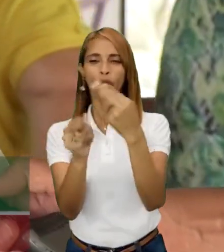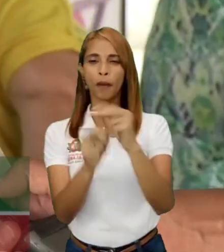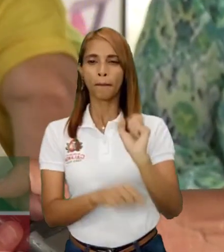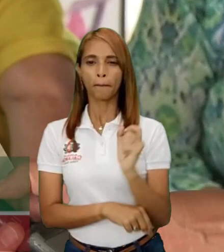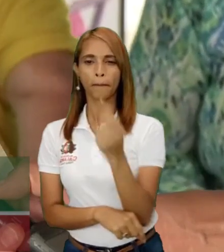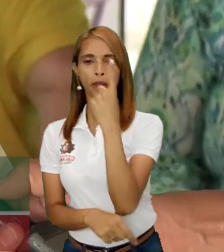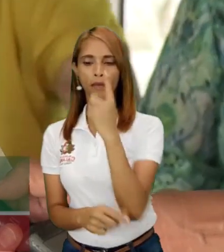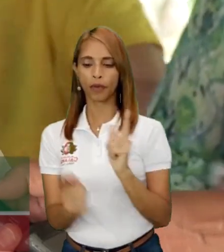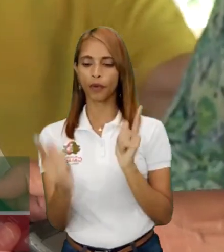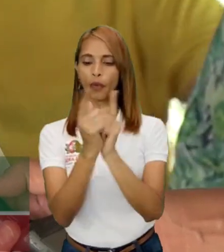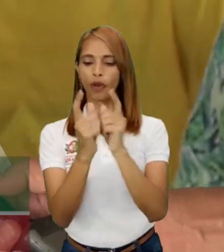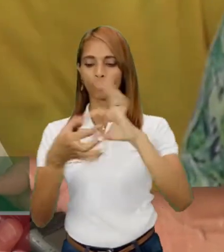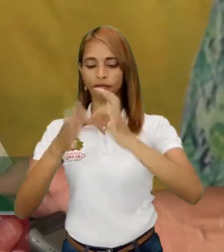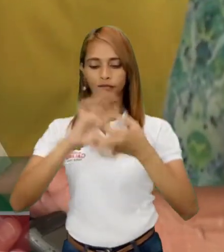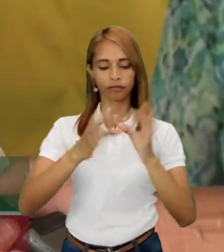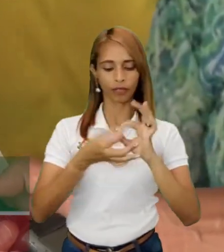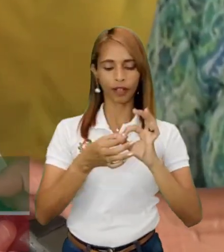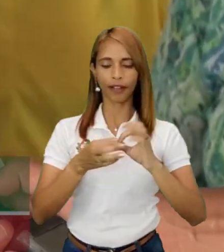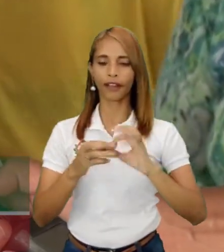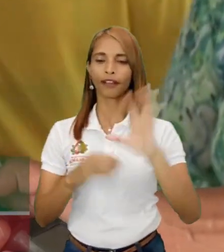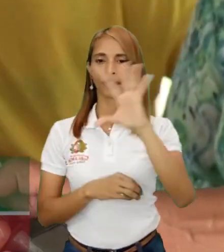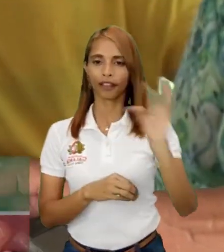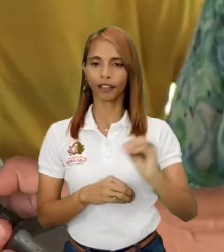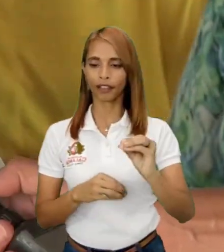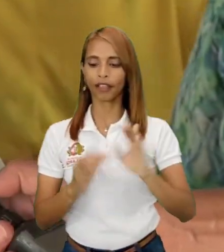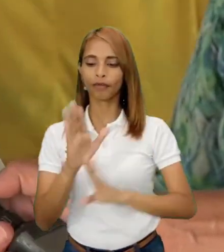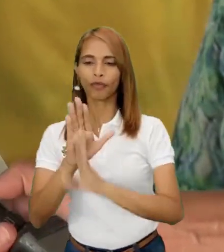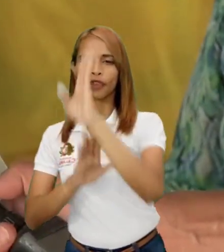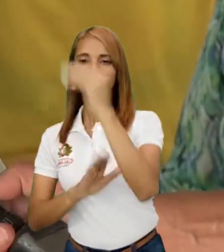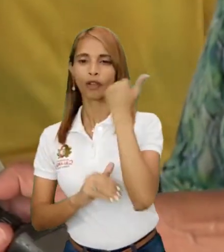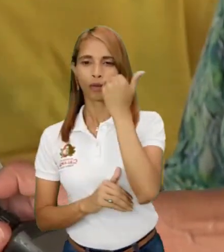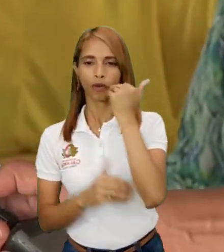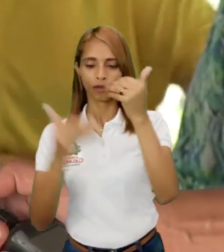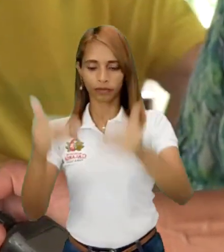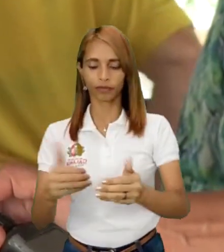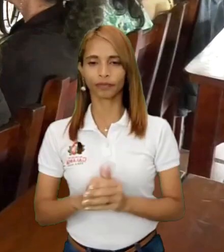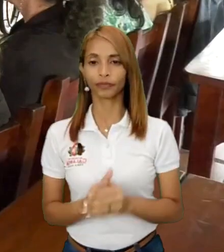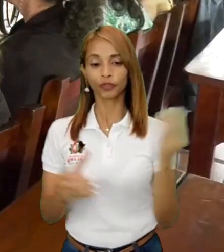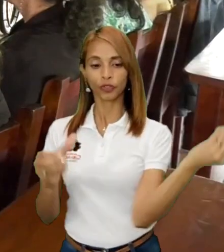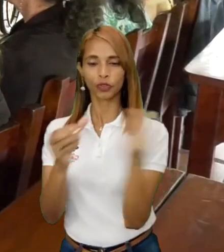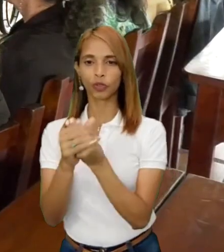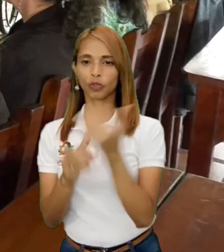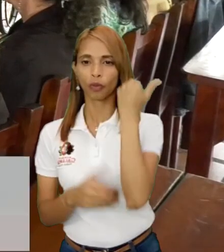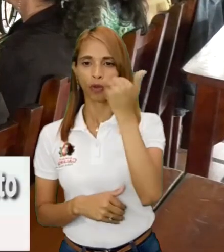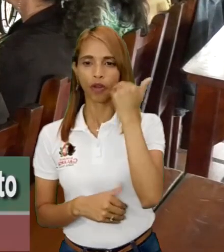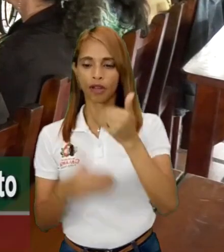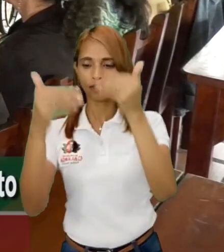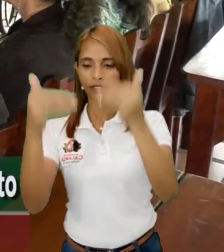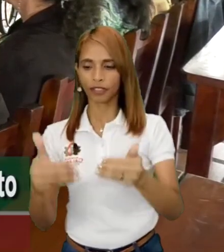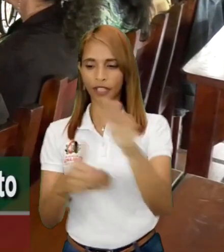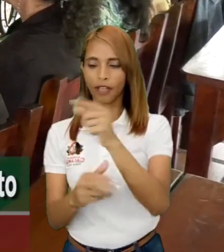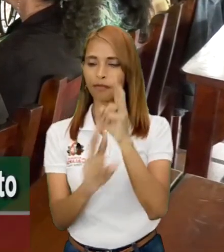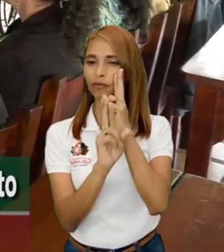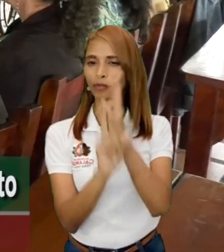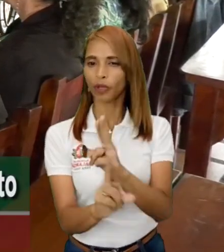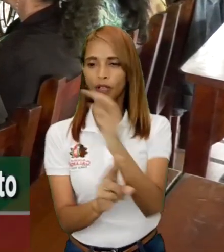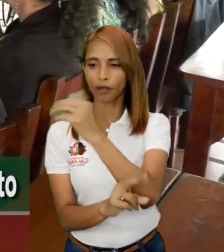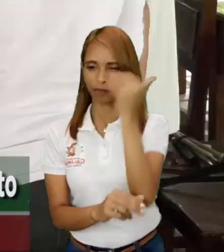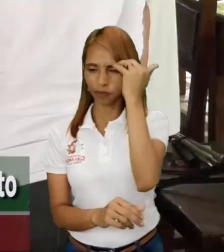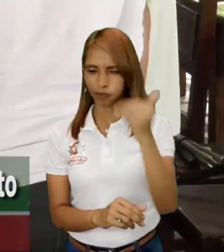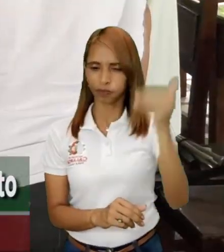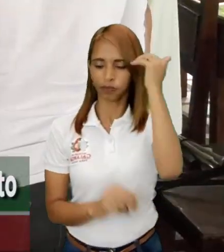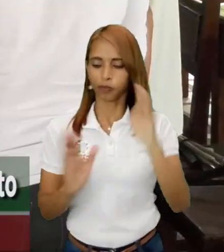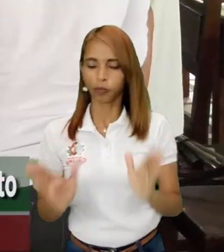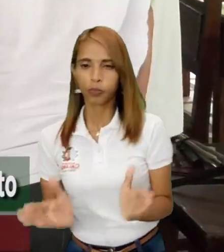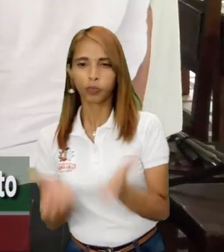llama el primer encuentro de la red kindana para el desarrollo de las mujeres con discapacidad inclusión de las mujeres con discapacidad que